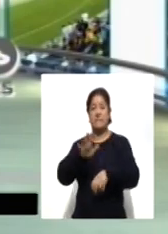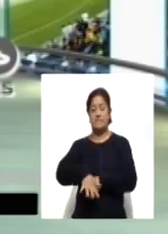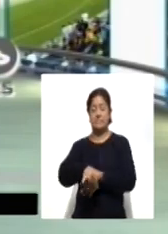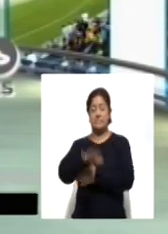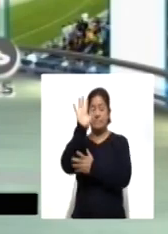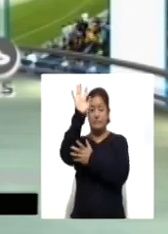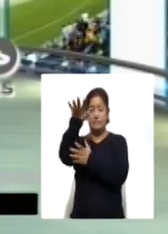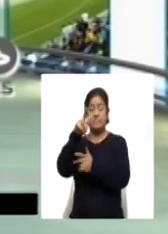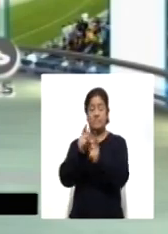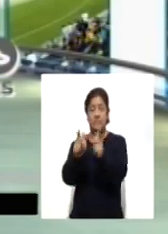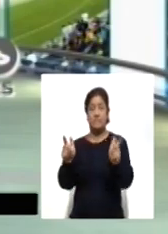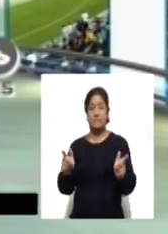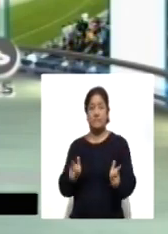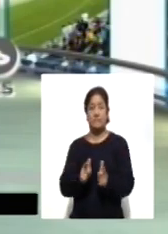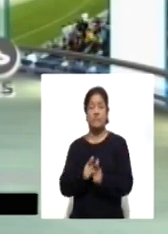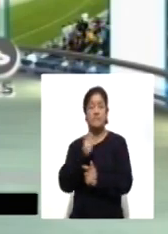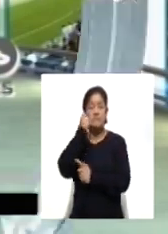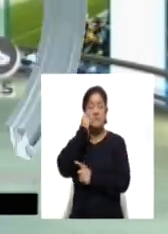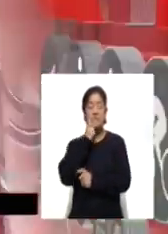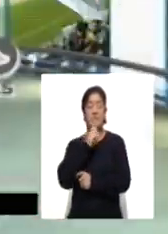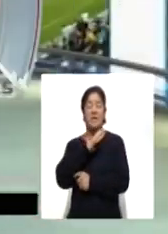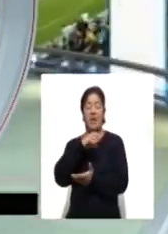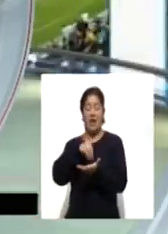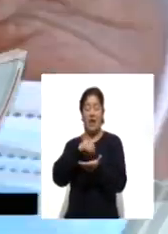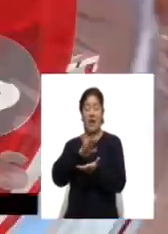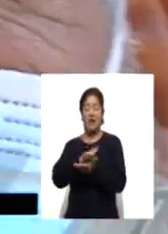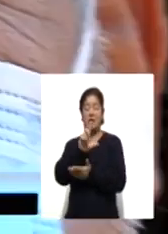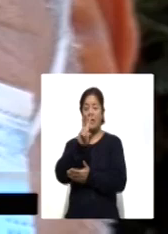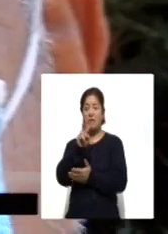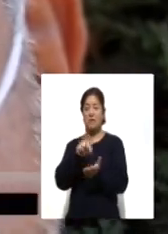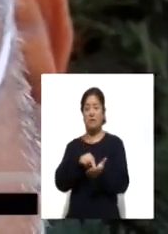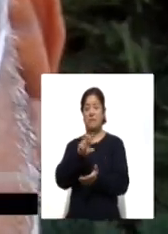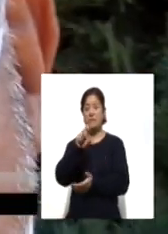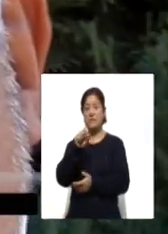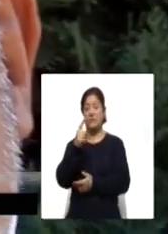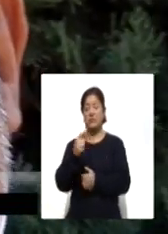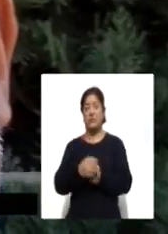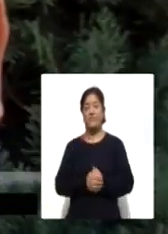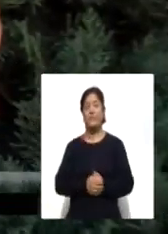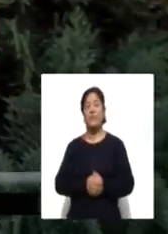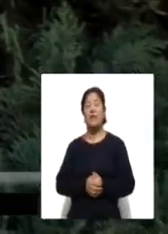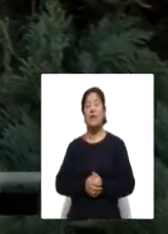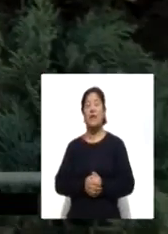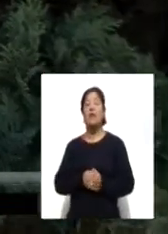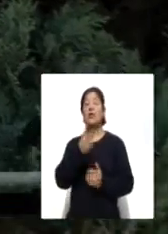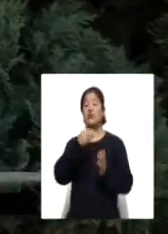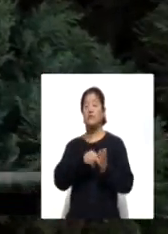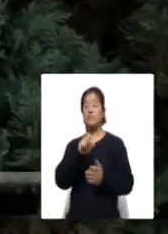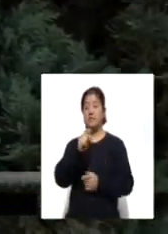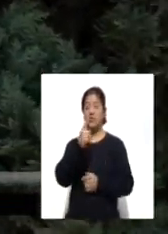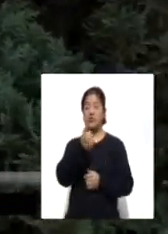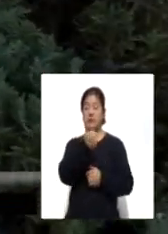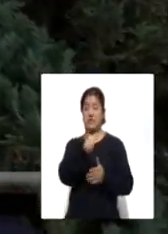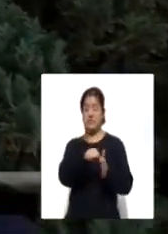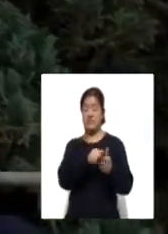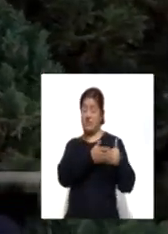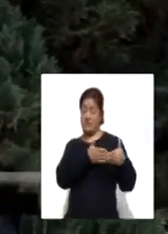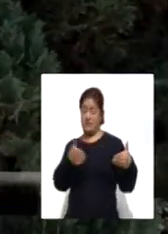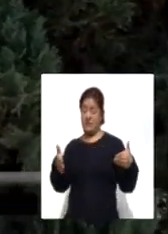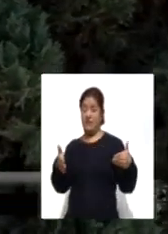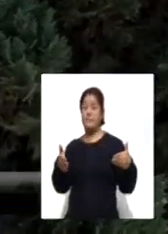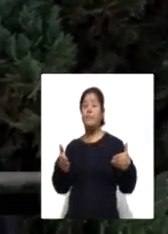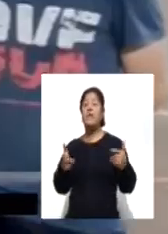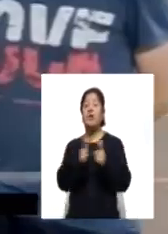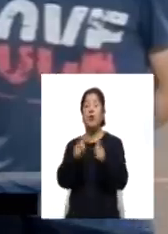ya está armando la agenda 2021. Para el primer semestre del 2021, el club de básquetbol